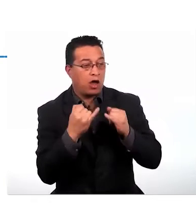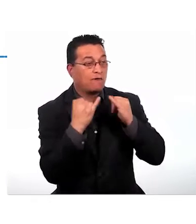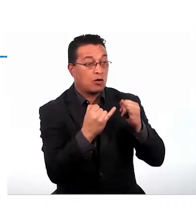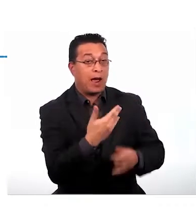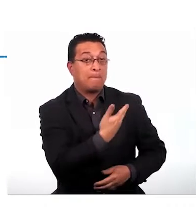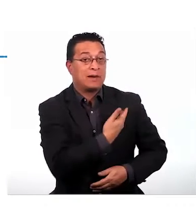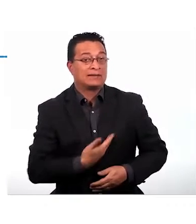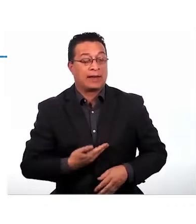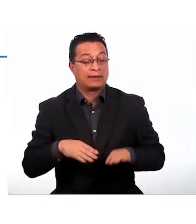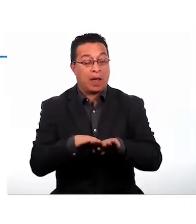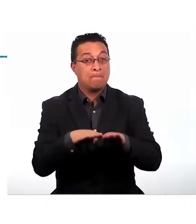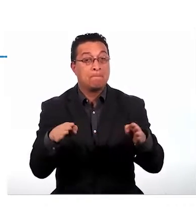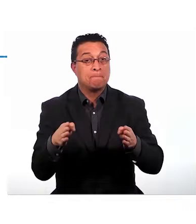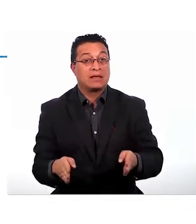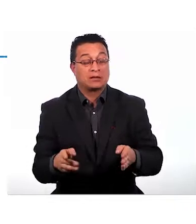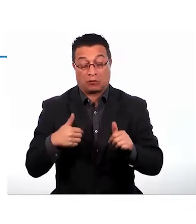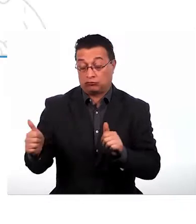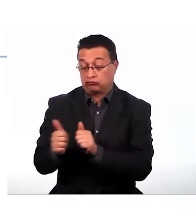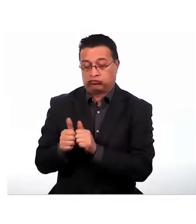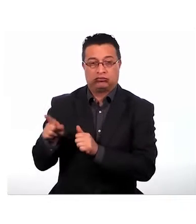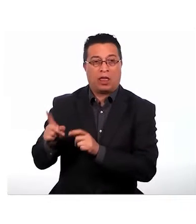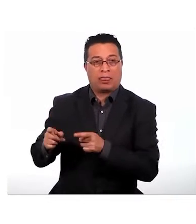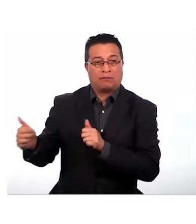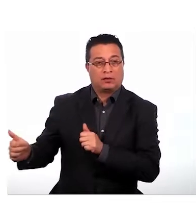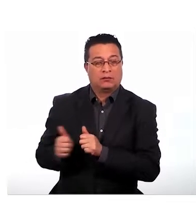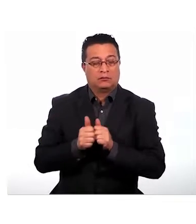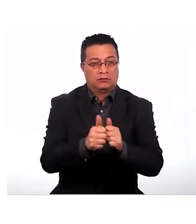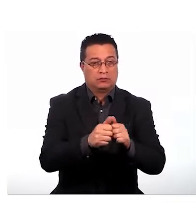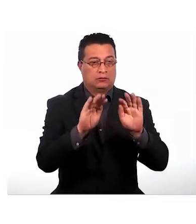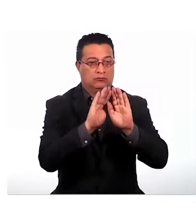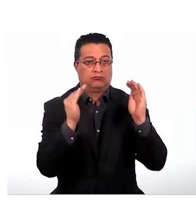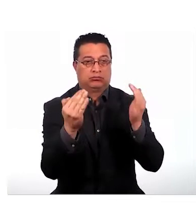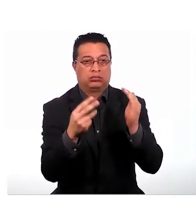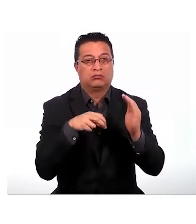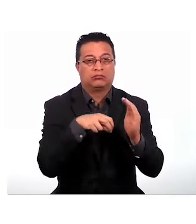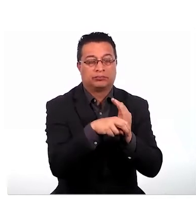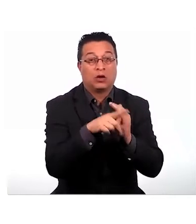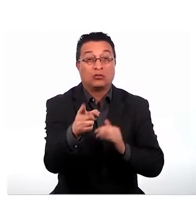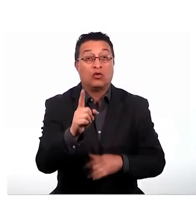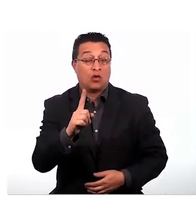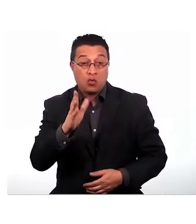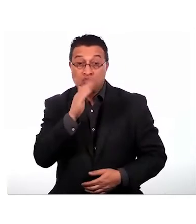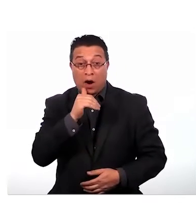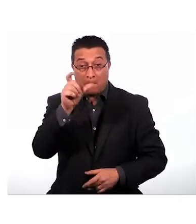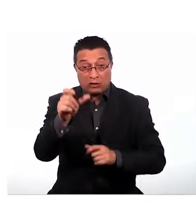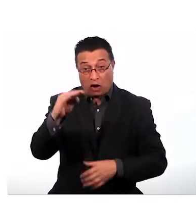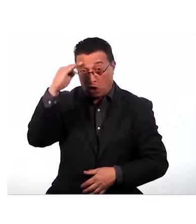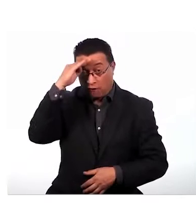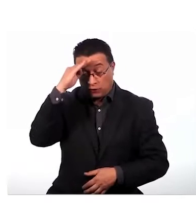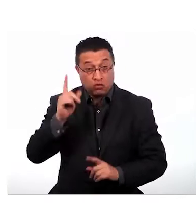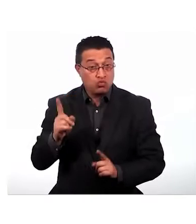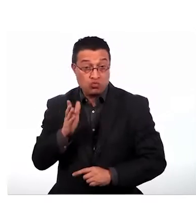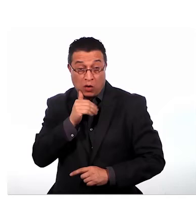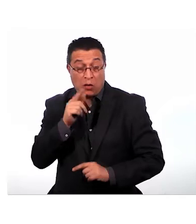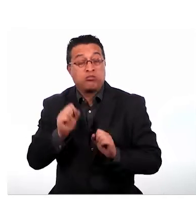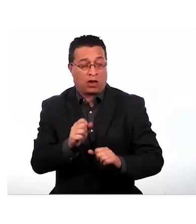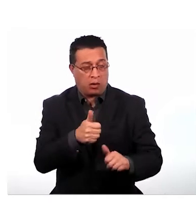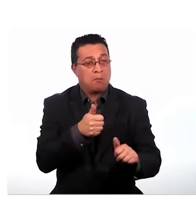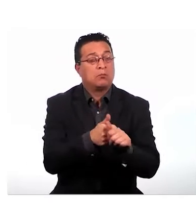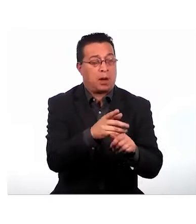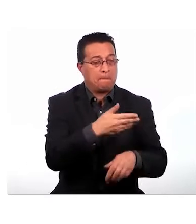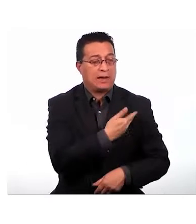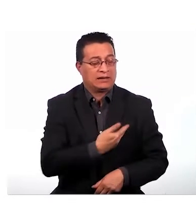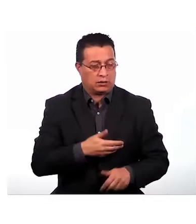discapacidad sea segura e inclusiva durante las elecciones convencionales constituyentes, gobernadores regionales,